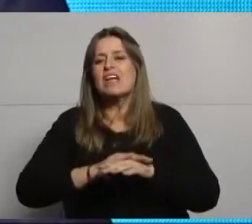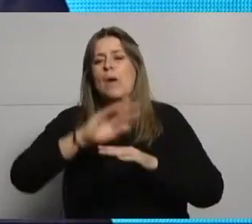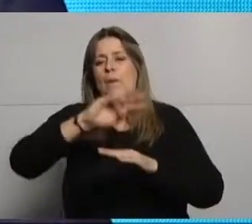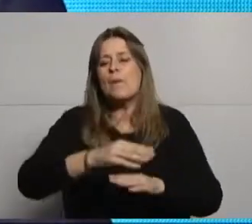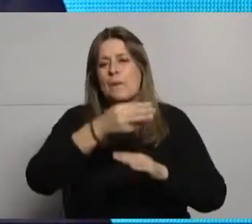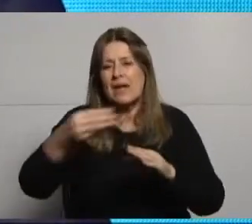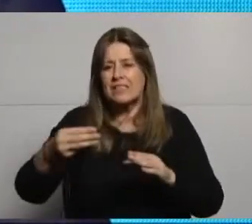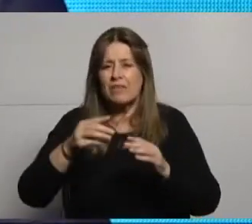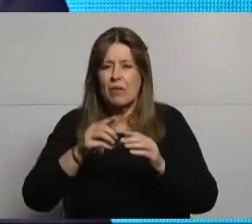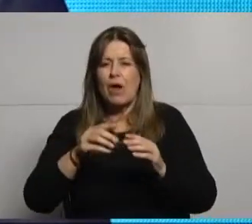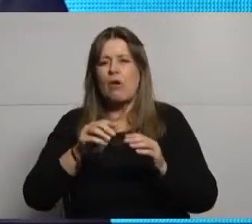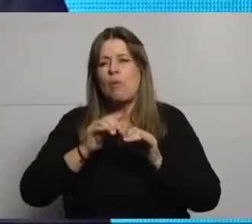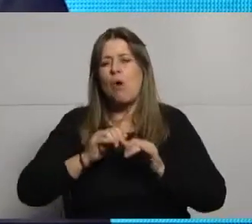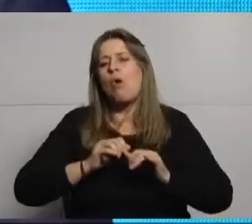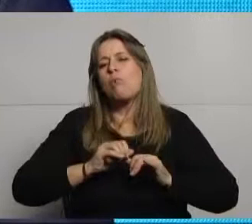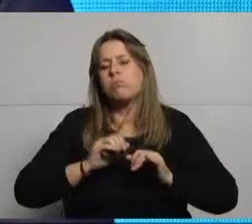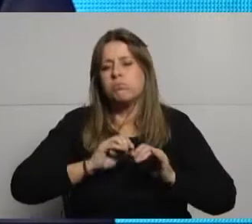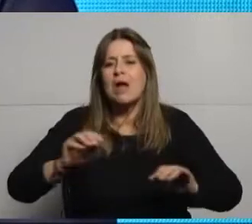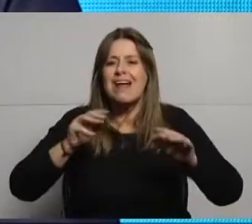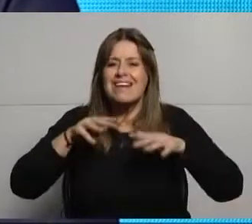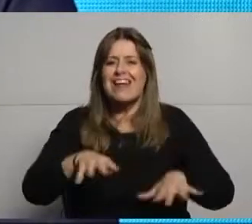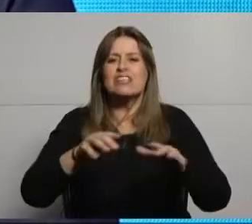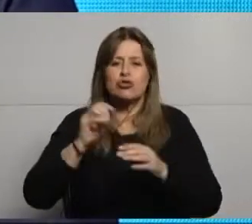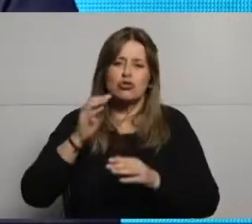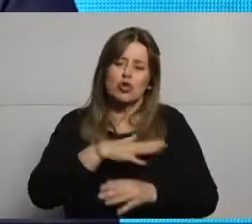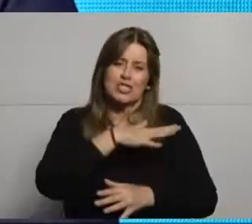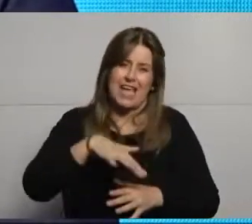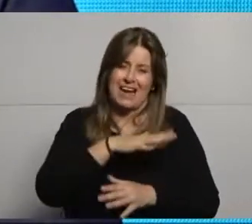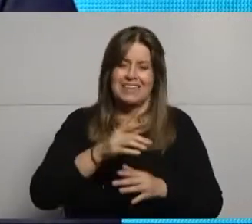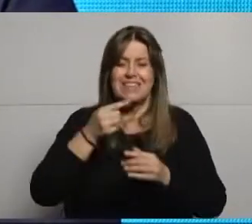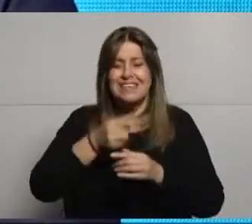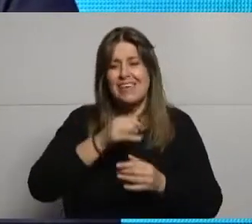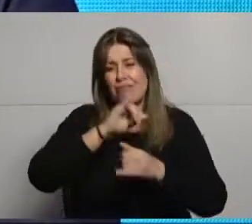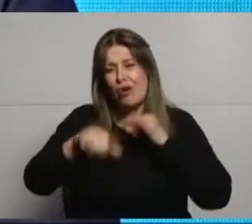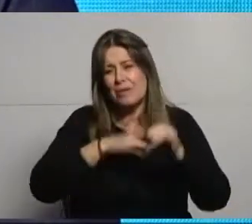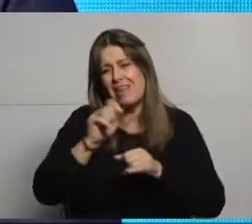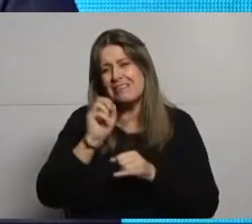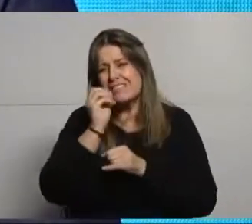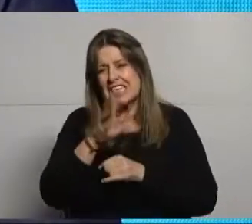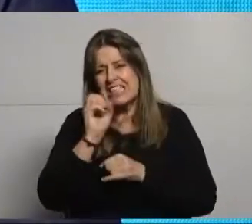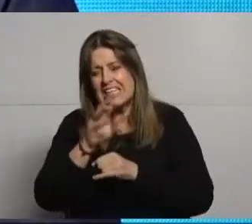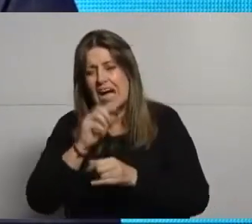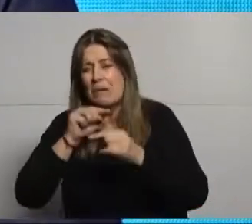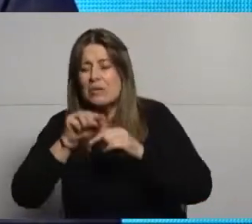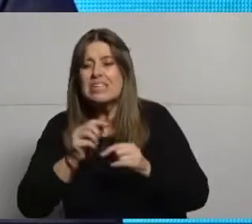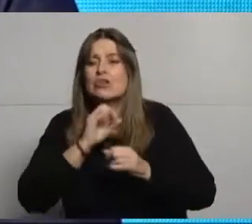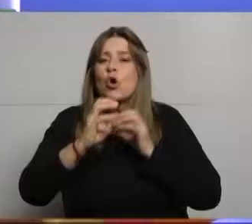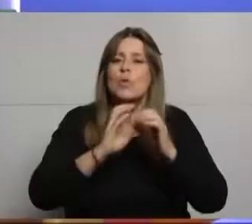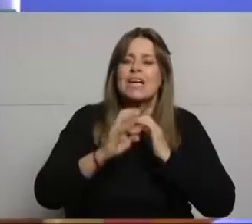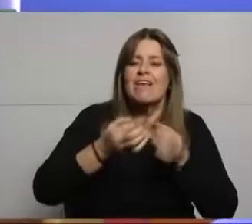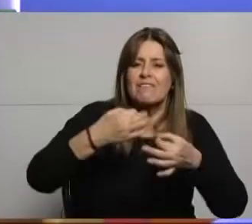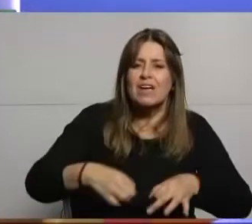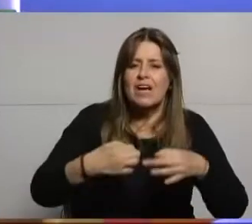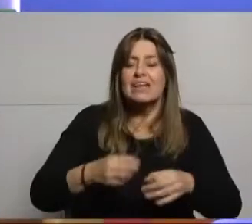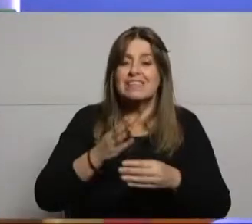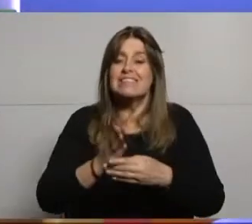plataformas del estilo de redes sociales, ¿verdad? Entonces ahí esta información es crítica, y es crítica que se comunique bien, y es crítico a su vez que los metadatos